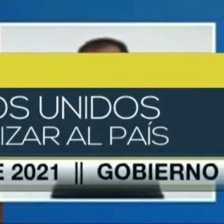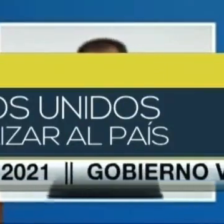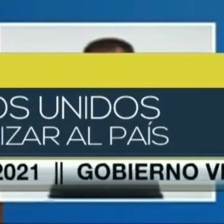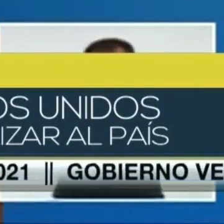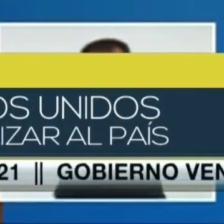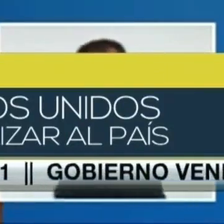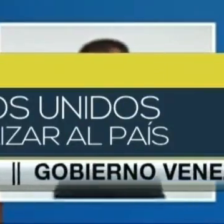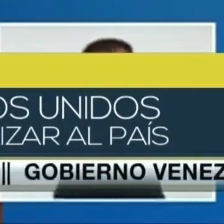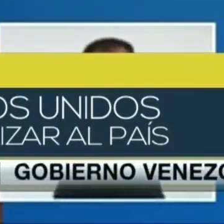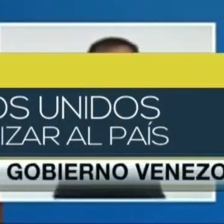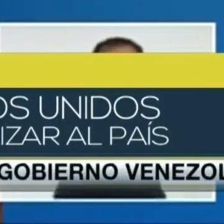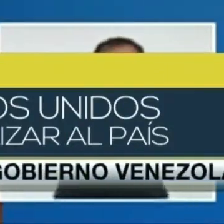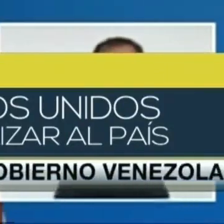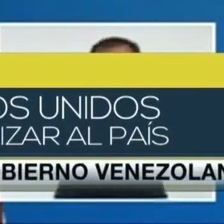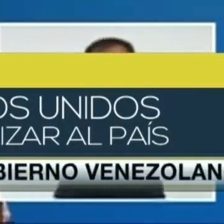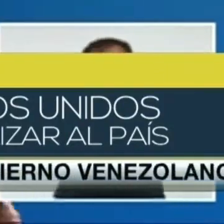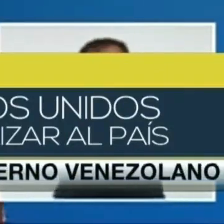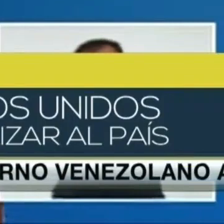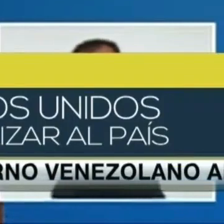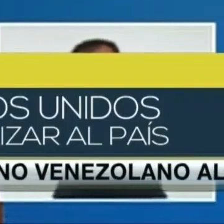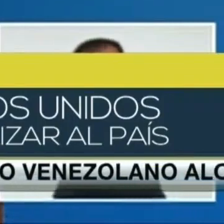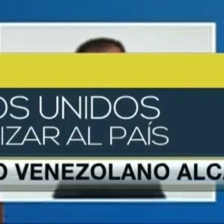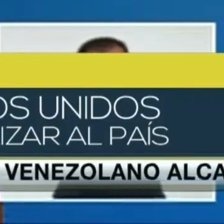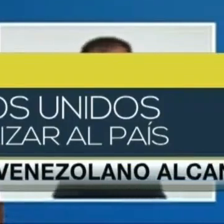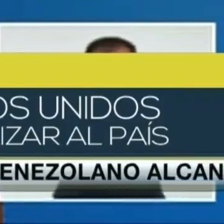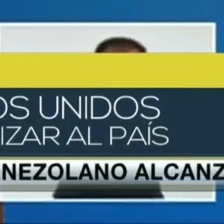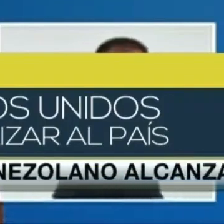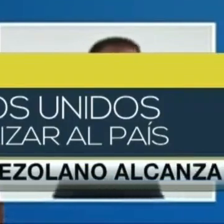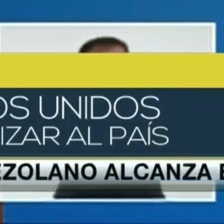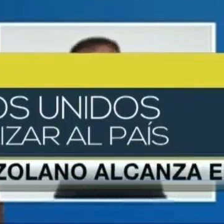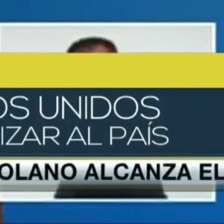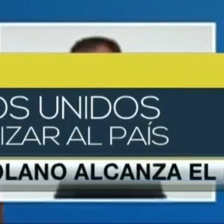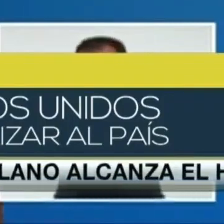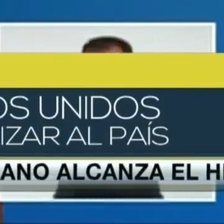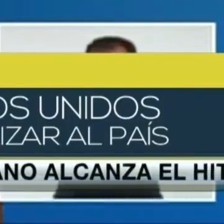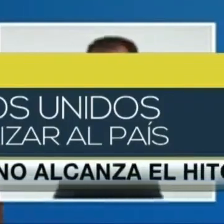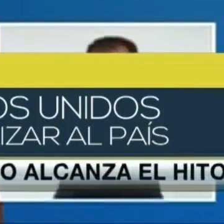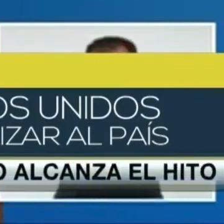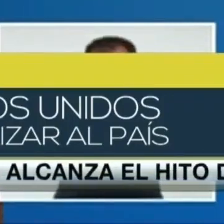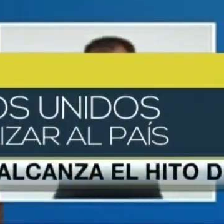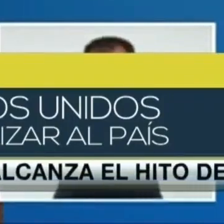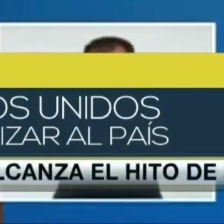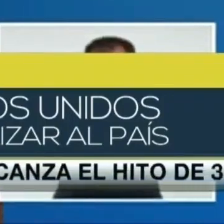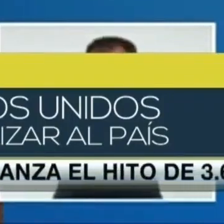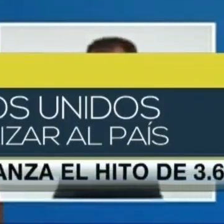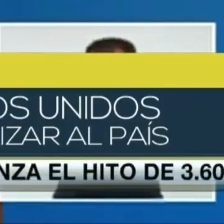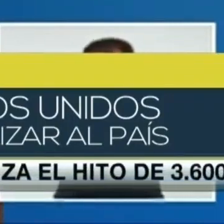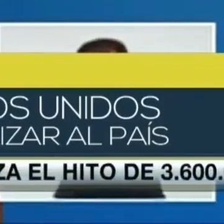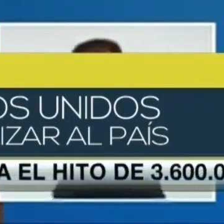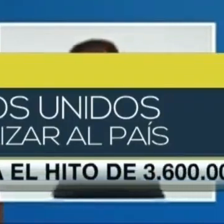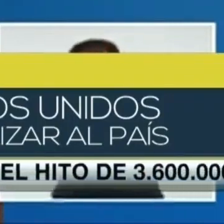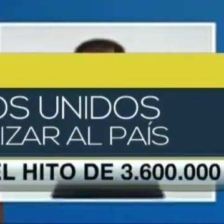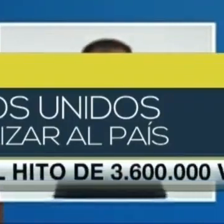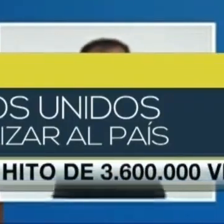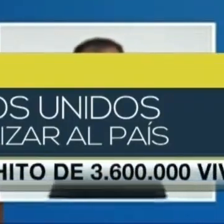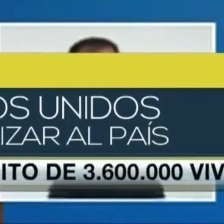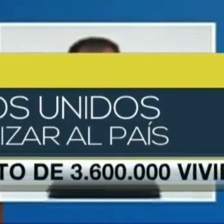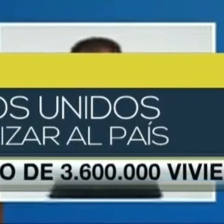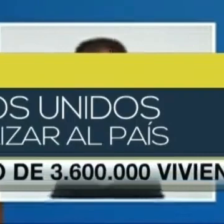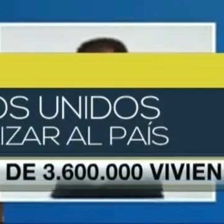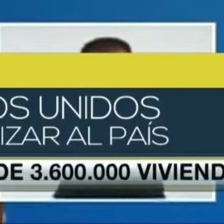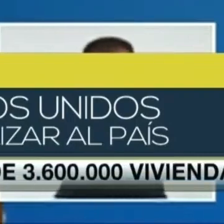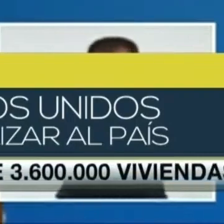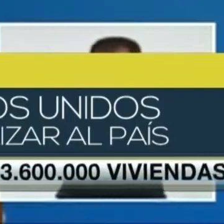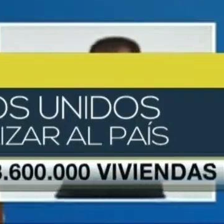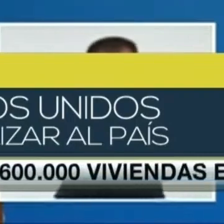bastante reprobable en materia de represión, de uso de las Fuerzas Armadas en terceros